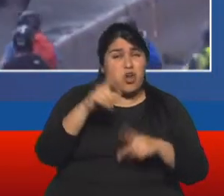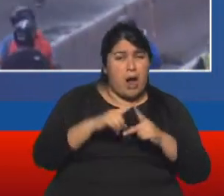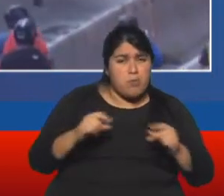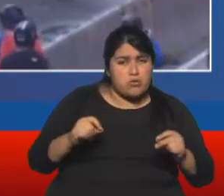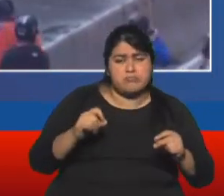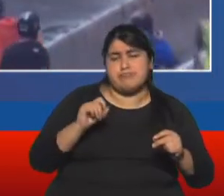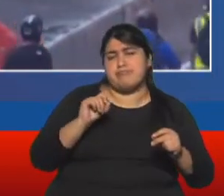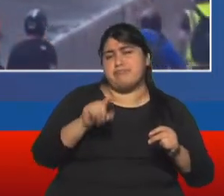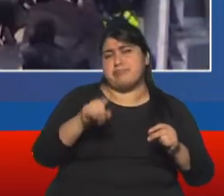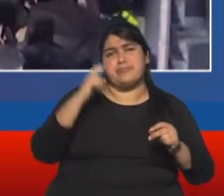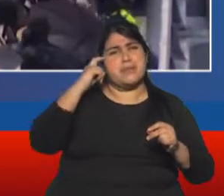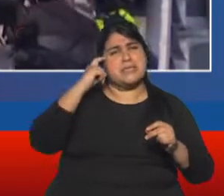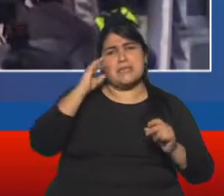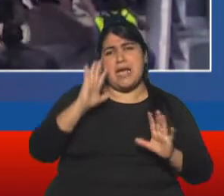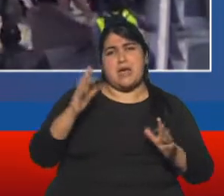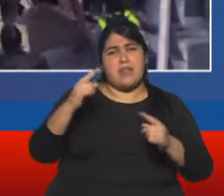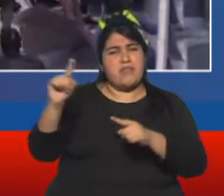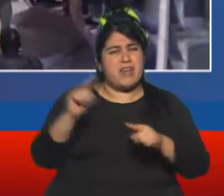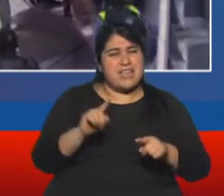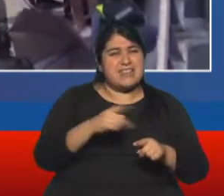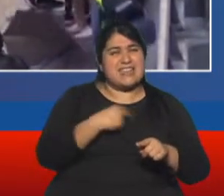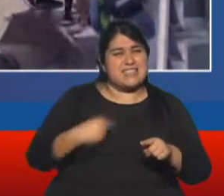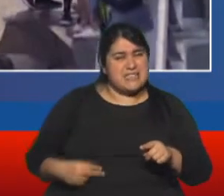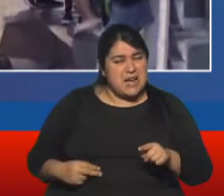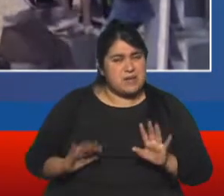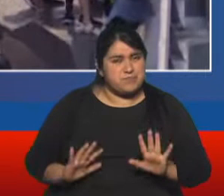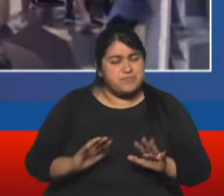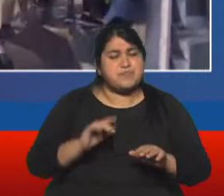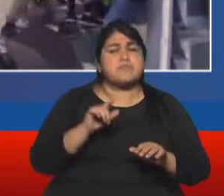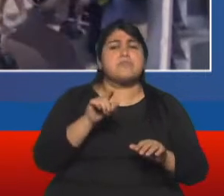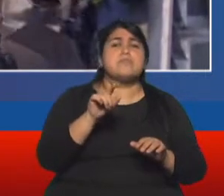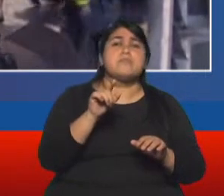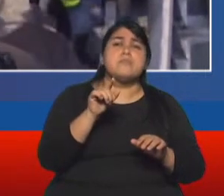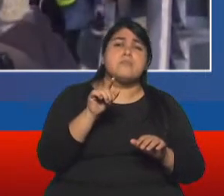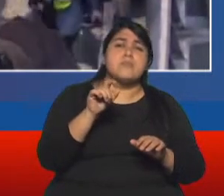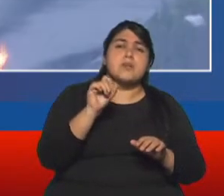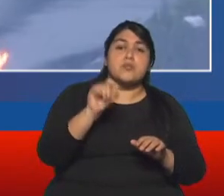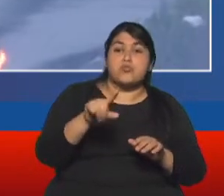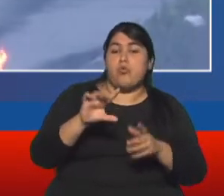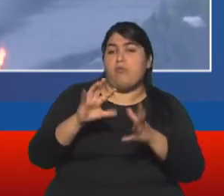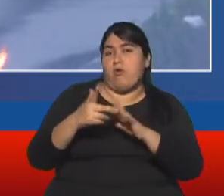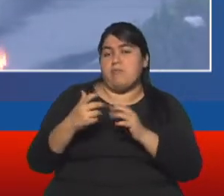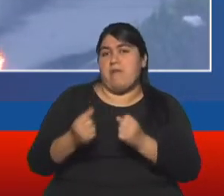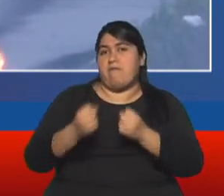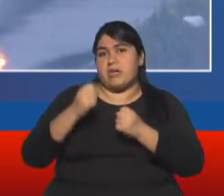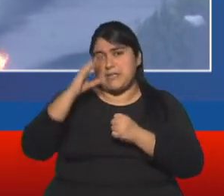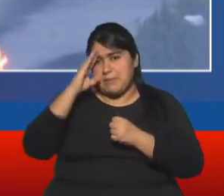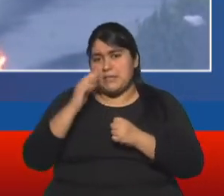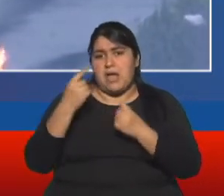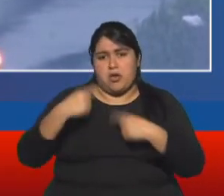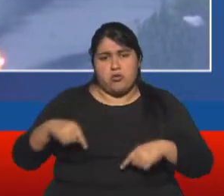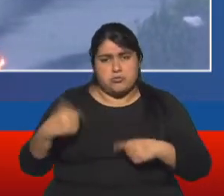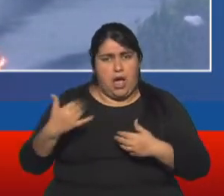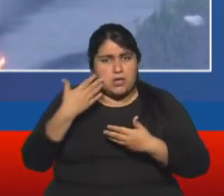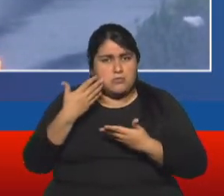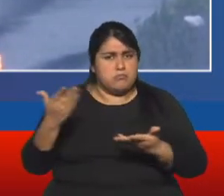posición relativamente vulnerable respecto de China, ¿no? Evidentemente las diferenciales de capacidad militar son muy manifiestas.